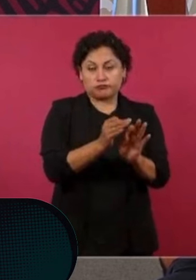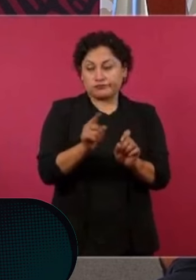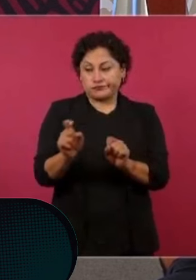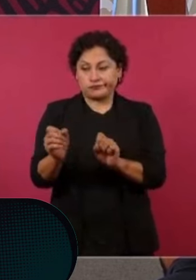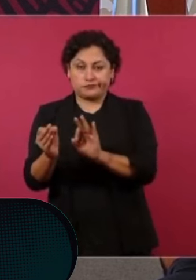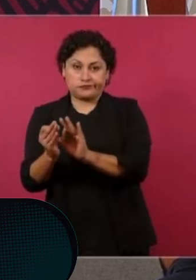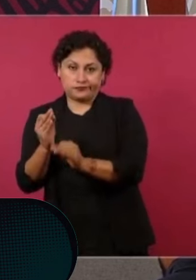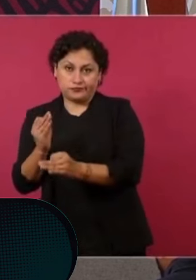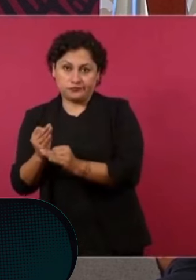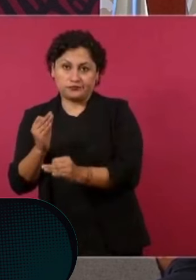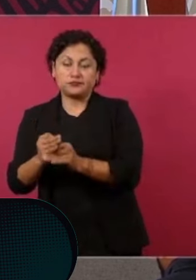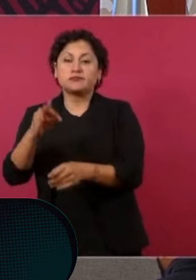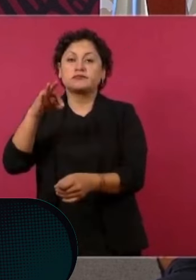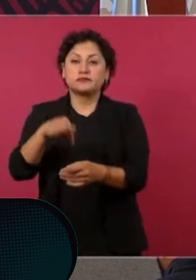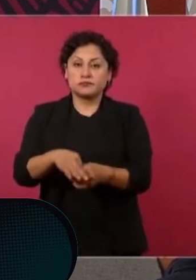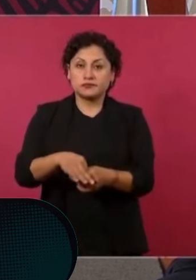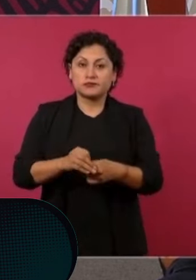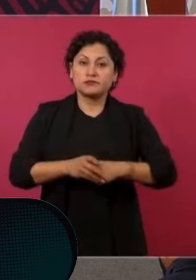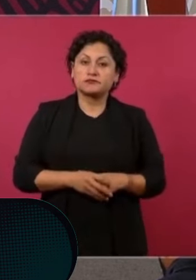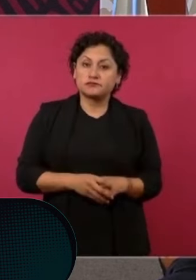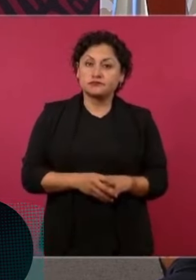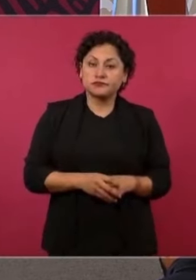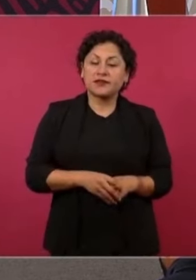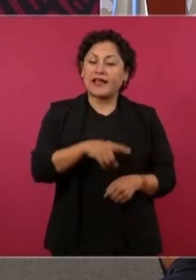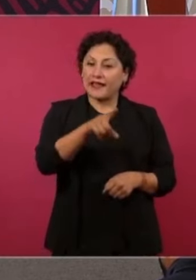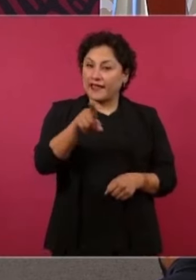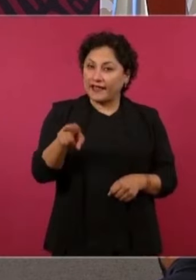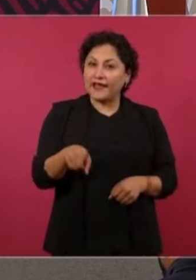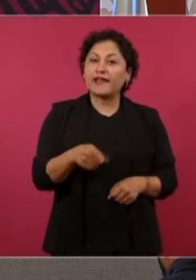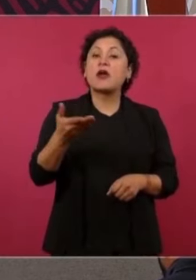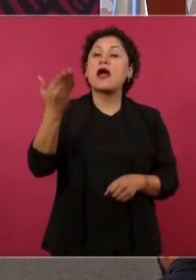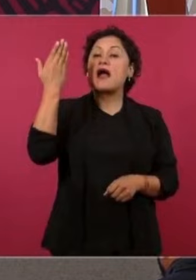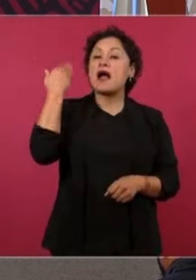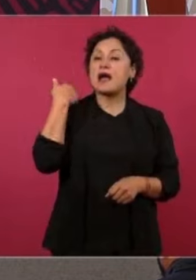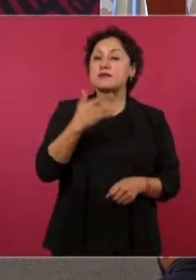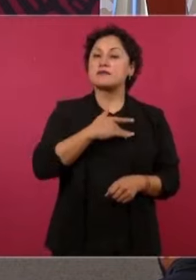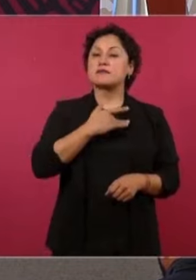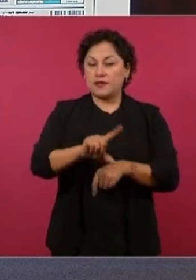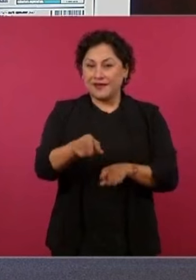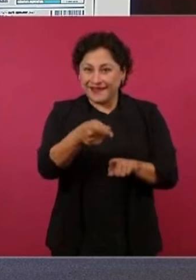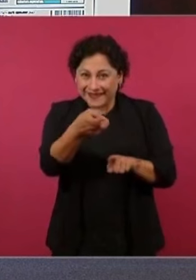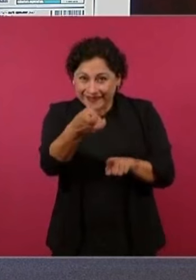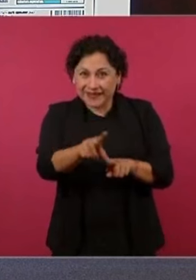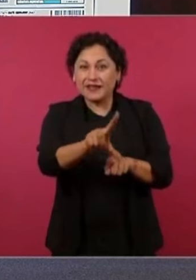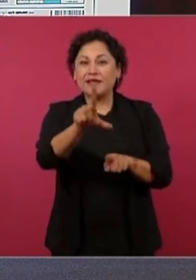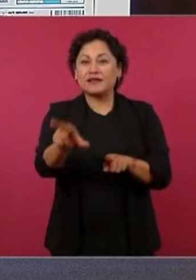Ya estaban sintiendo que podía yo ser candidato. Ya después de esto vino el desafuero.